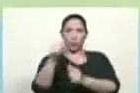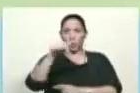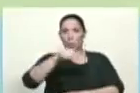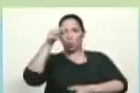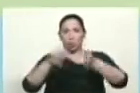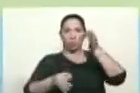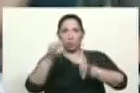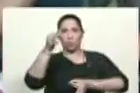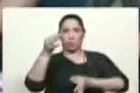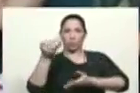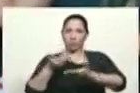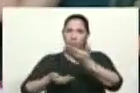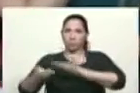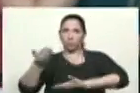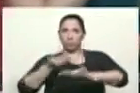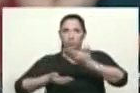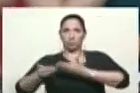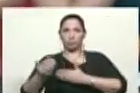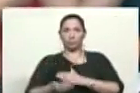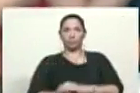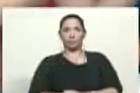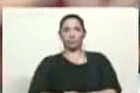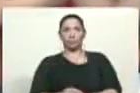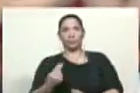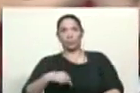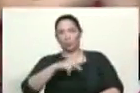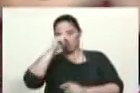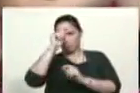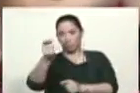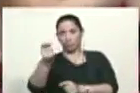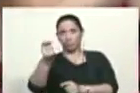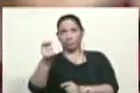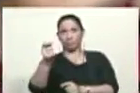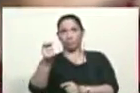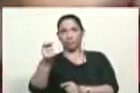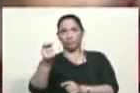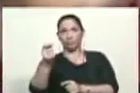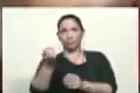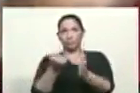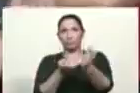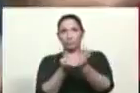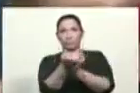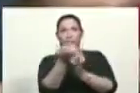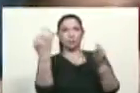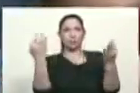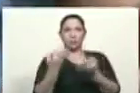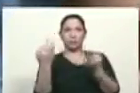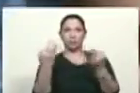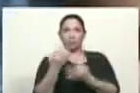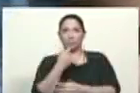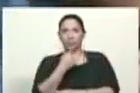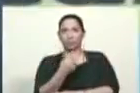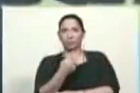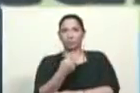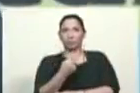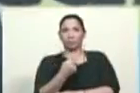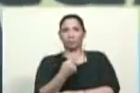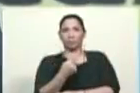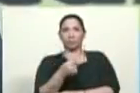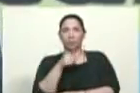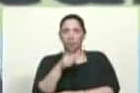jornada de solidaridad. Nuestro reconocimiento eterno, como siempre lo hemos dicho.